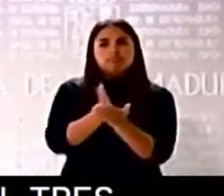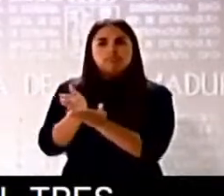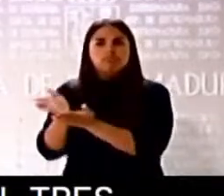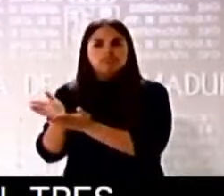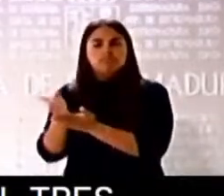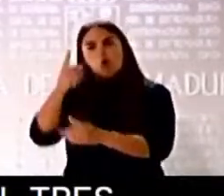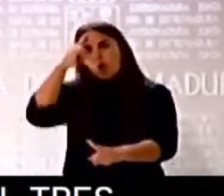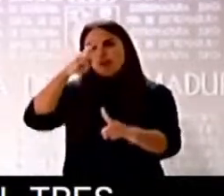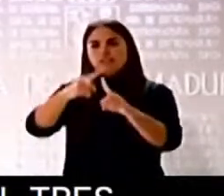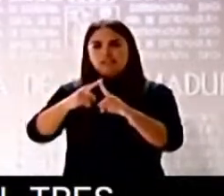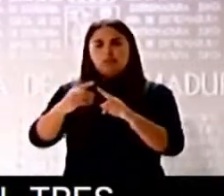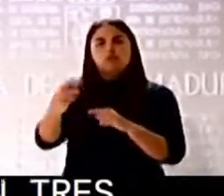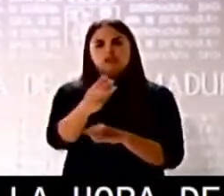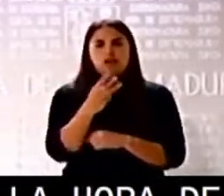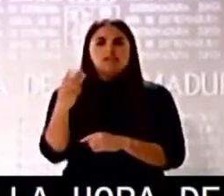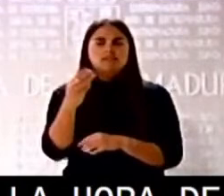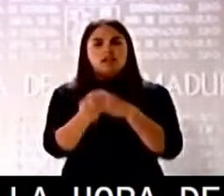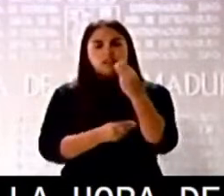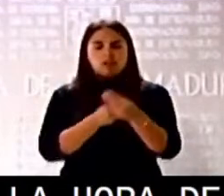grandes objetos a la hora